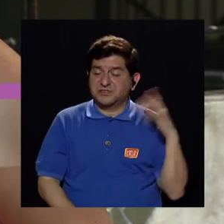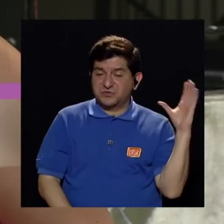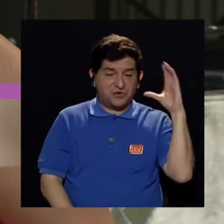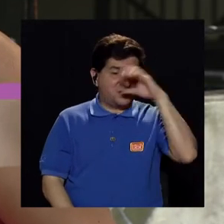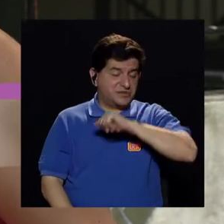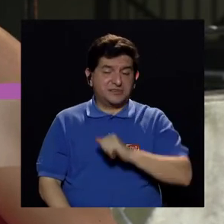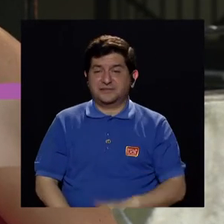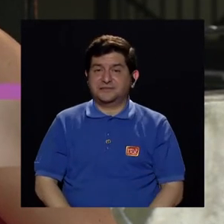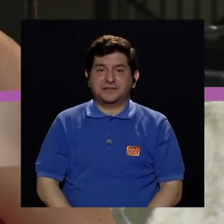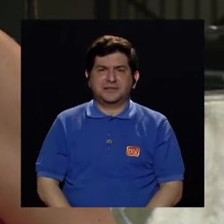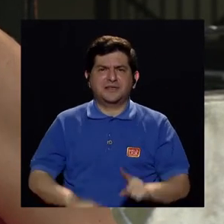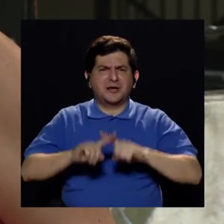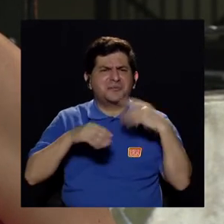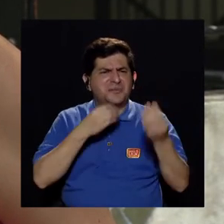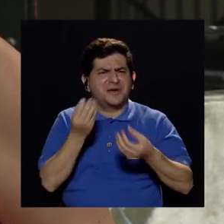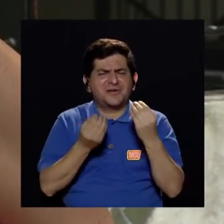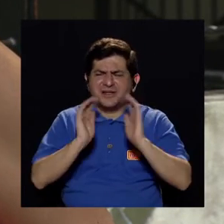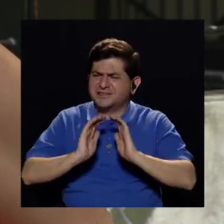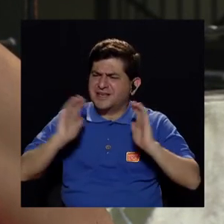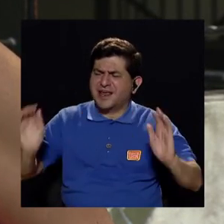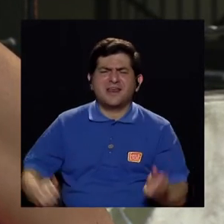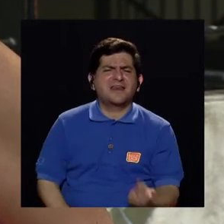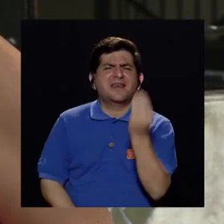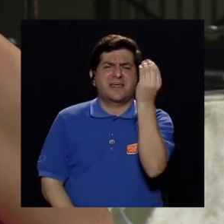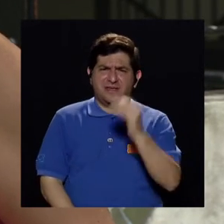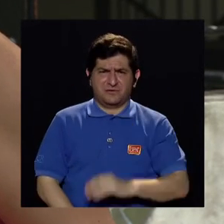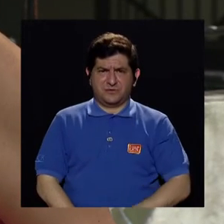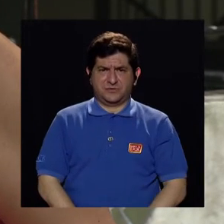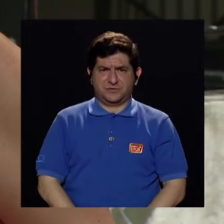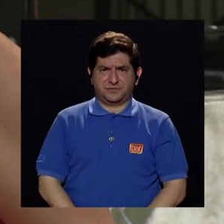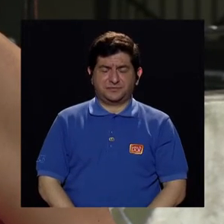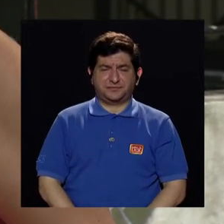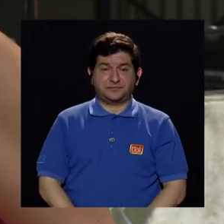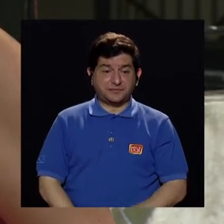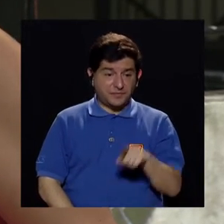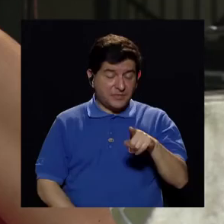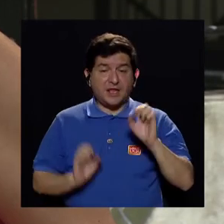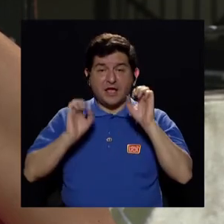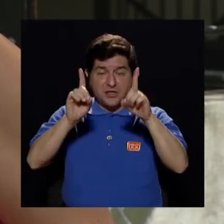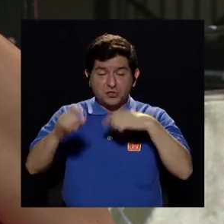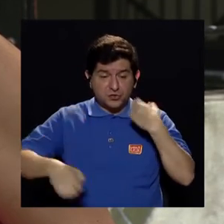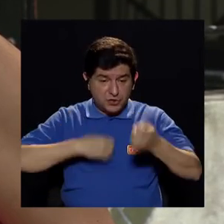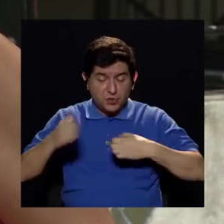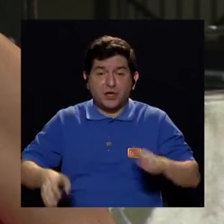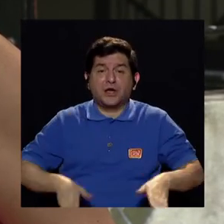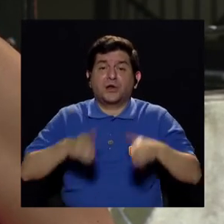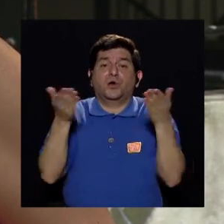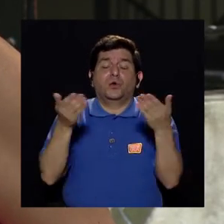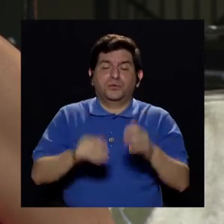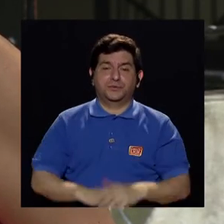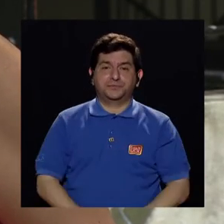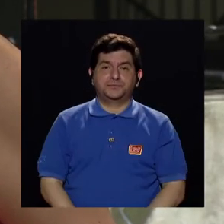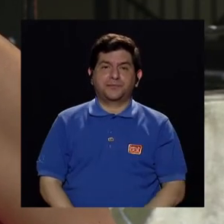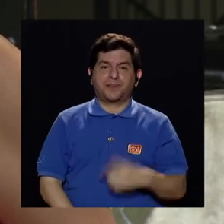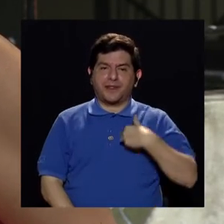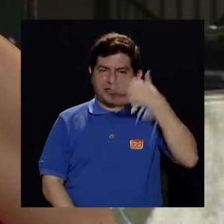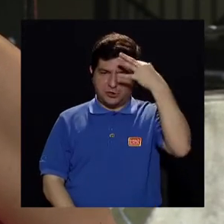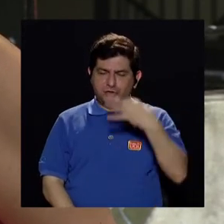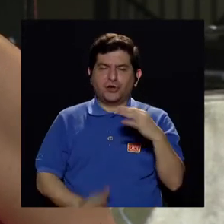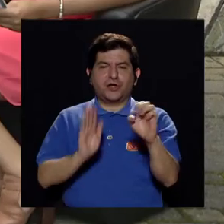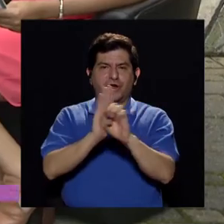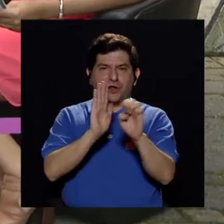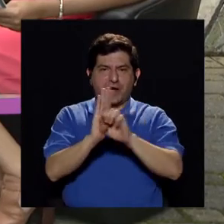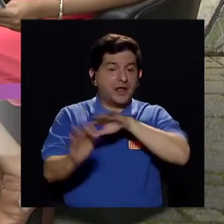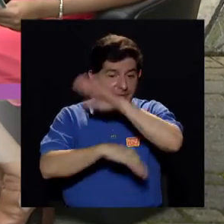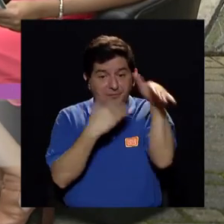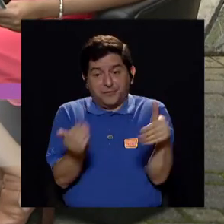ni cuenta se da. ¿Cómo hacerlo en niños y jóvenes desde que puedan ir educando sus emociones? Bueno, yo creo que el